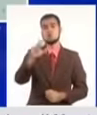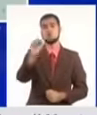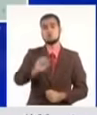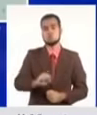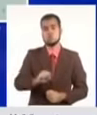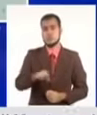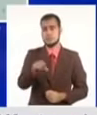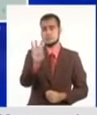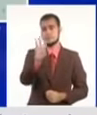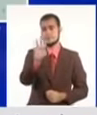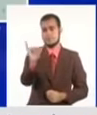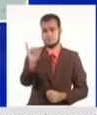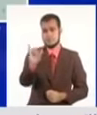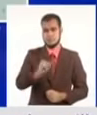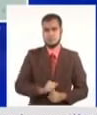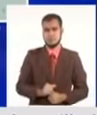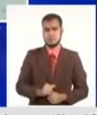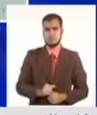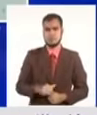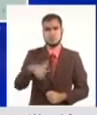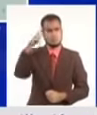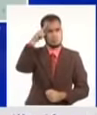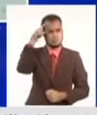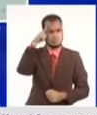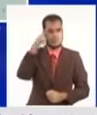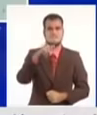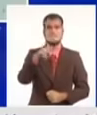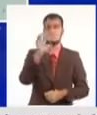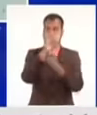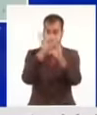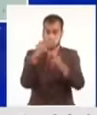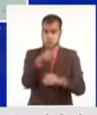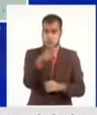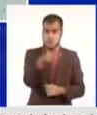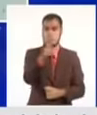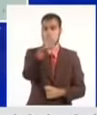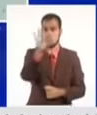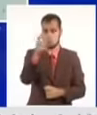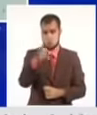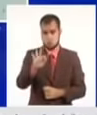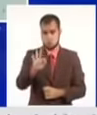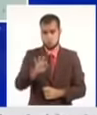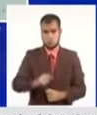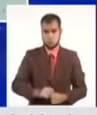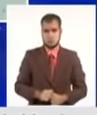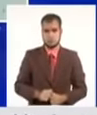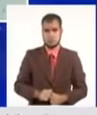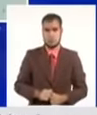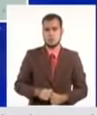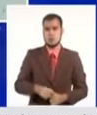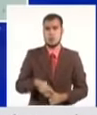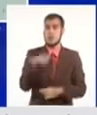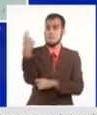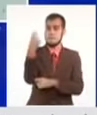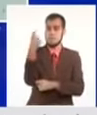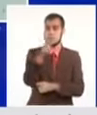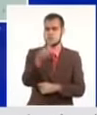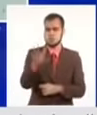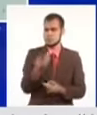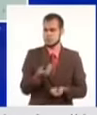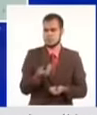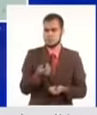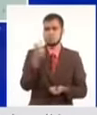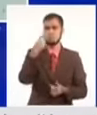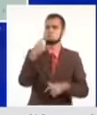con 36, Sandino y Viñales con 18 cada uno, Mantua 14, y como pueden ver